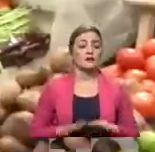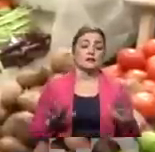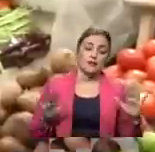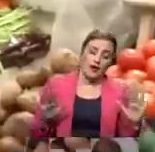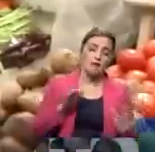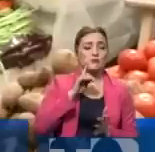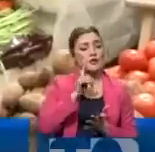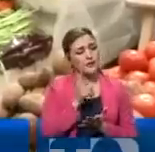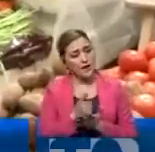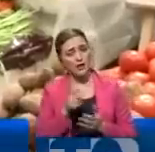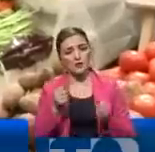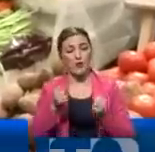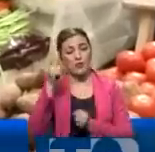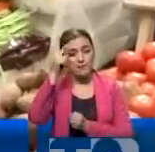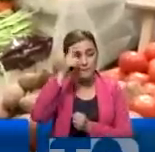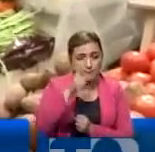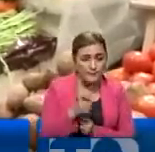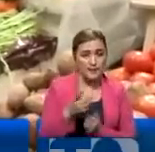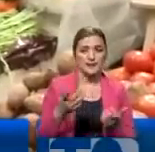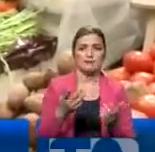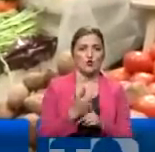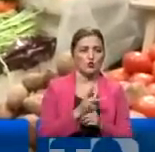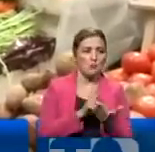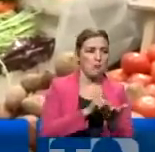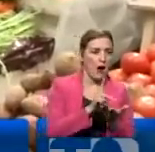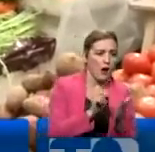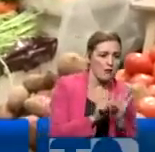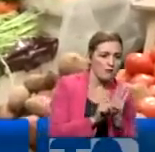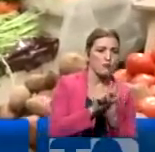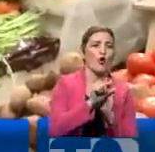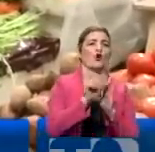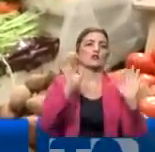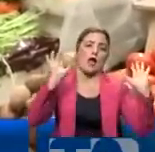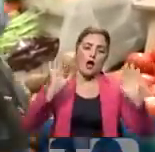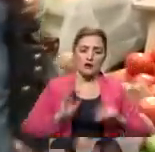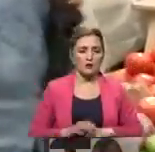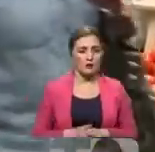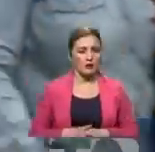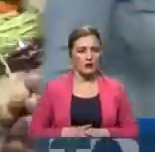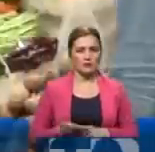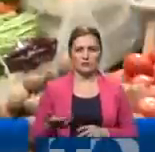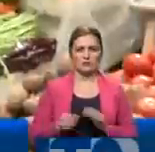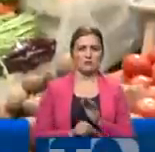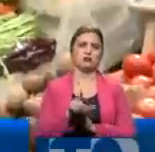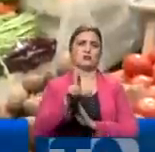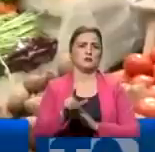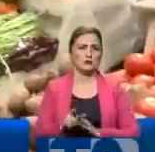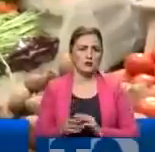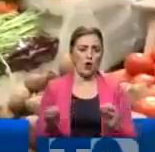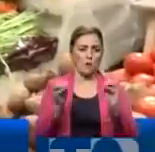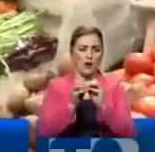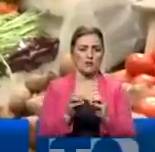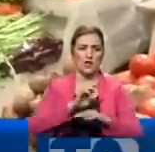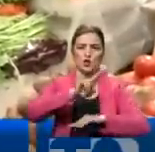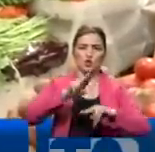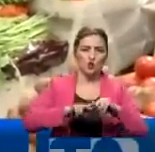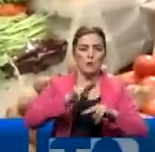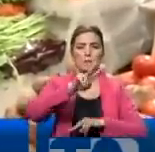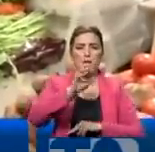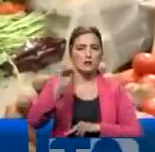por esta situación del transporte tiene que encarecer, pero no en la medida en que lo están haciendo, y porque ya que